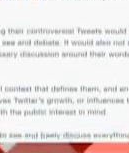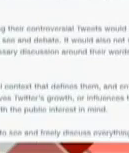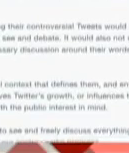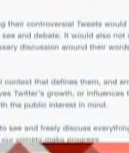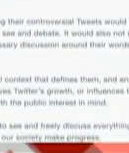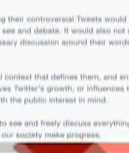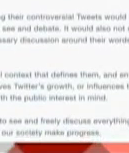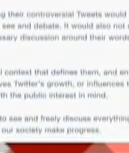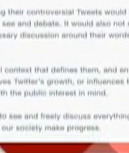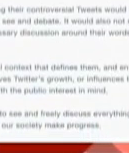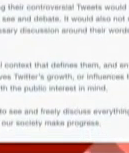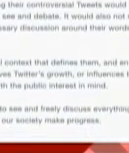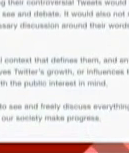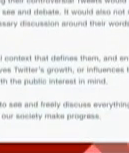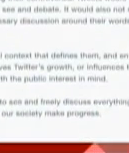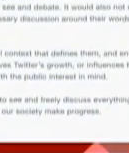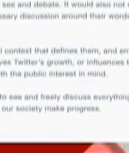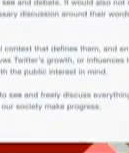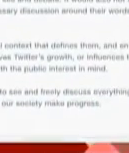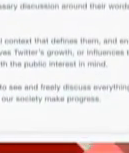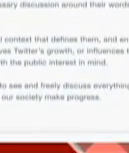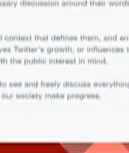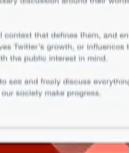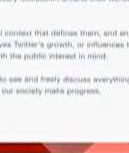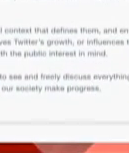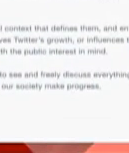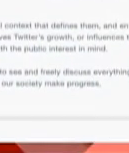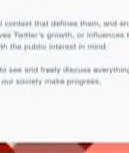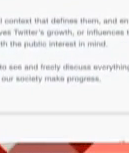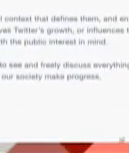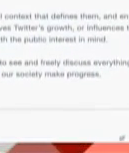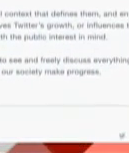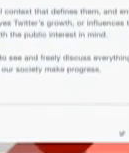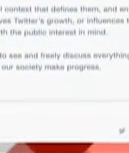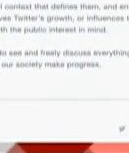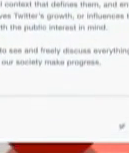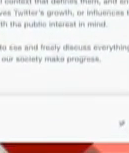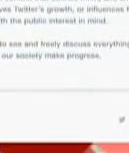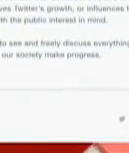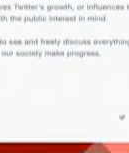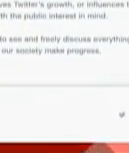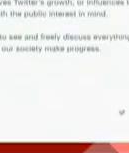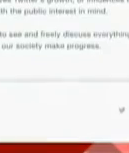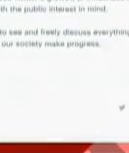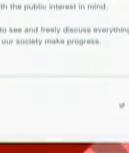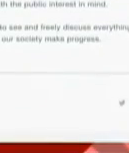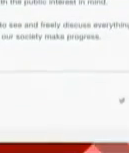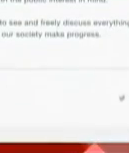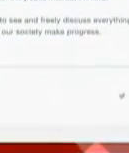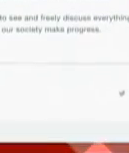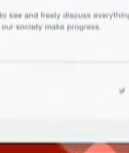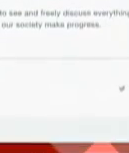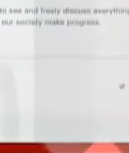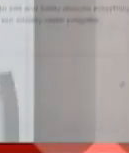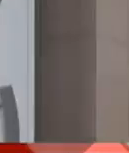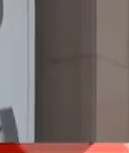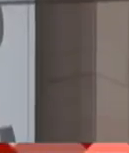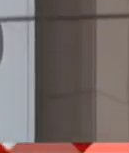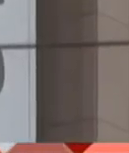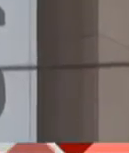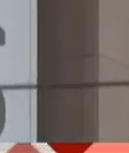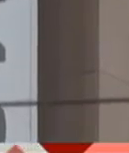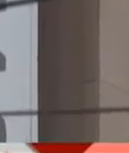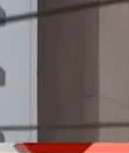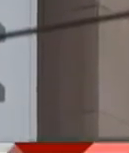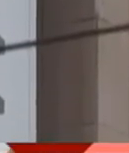Unidos, la red social explicó por fin en una publicación a través de su blog por qué no ha tomado medidas drásticas ante